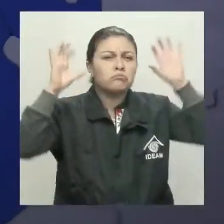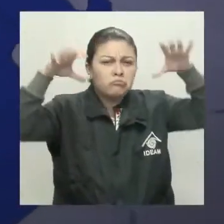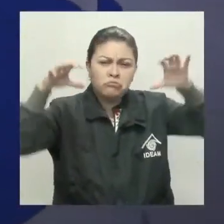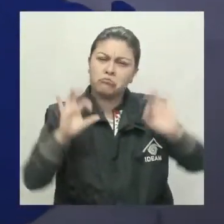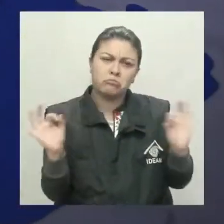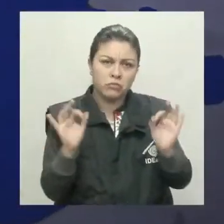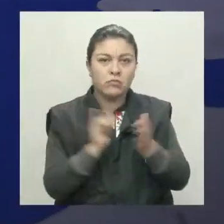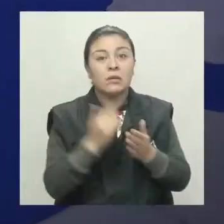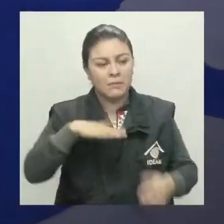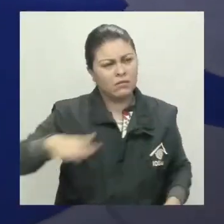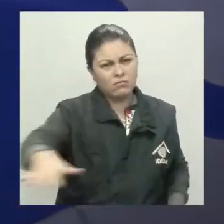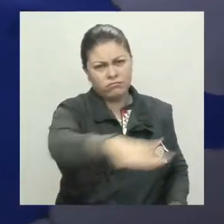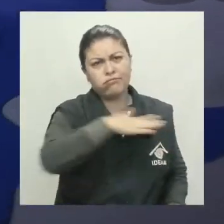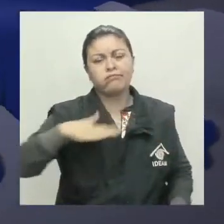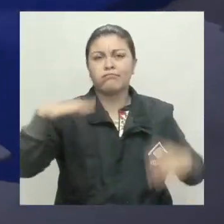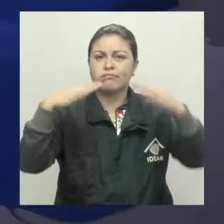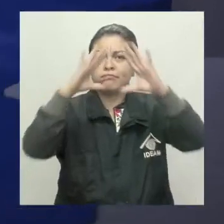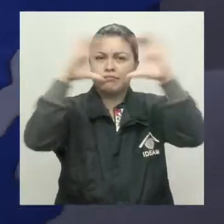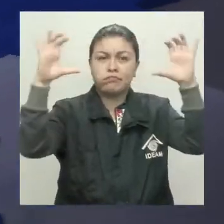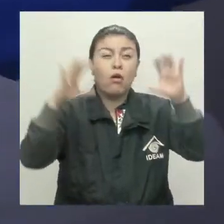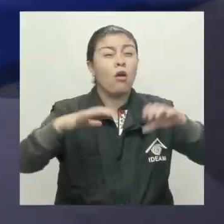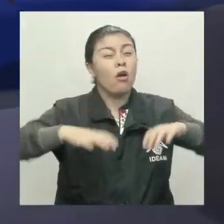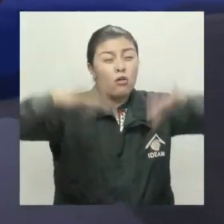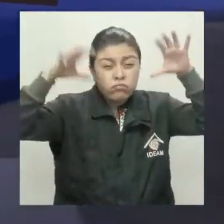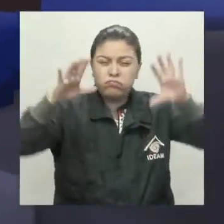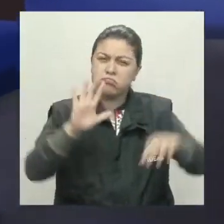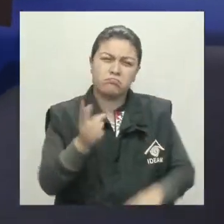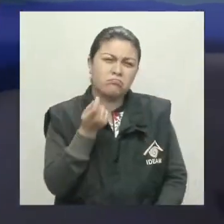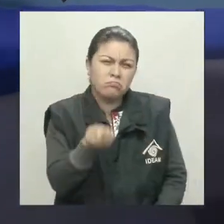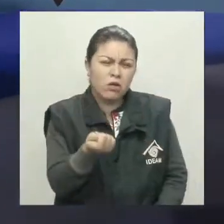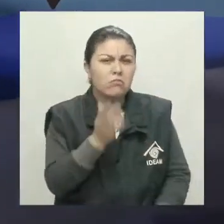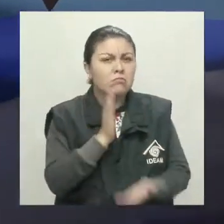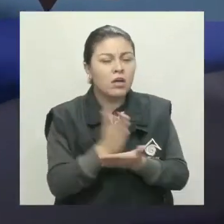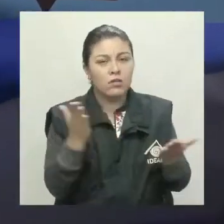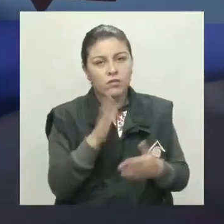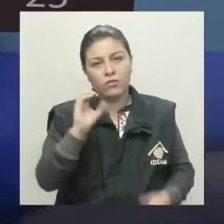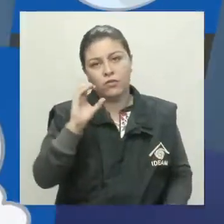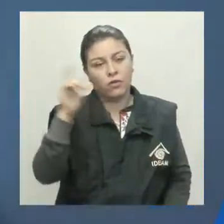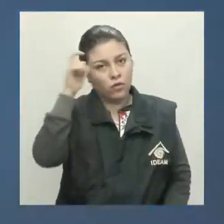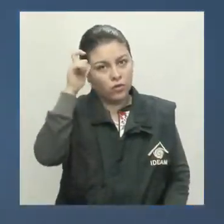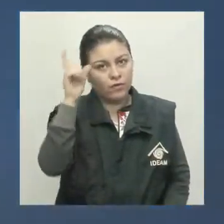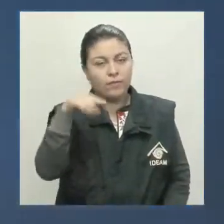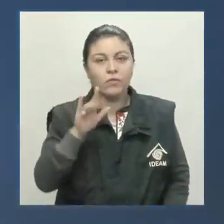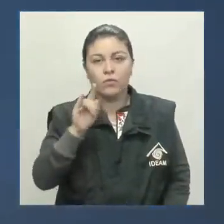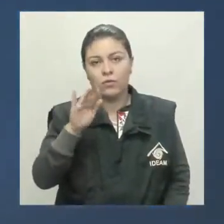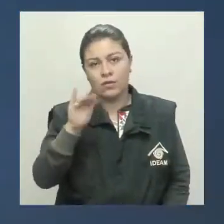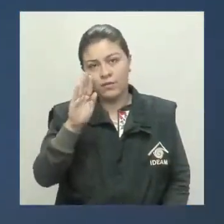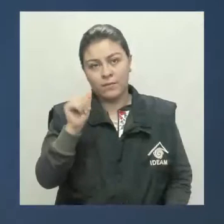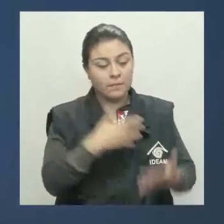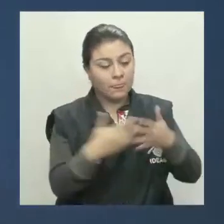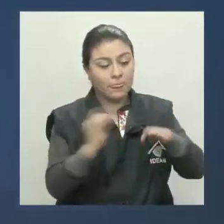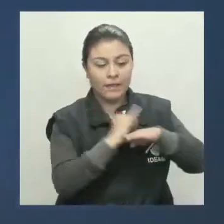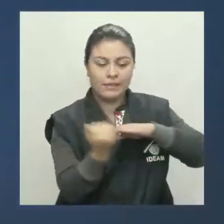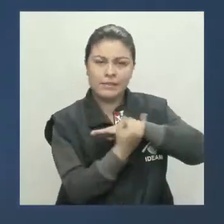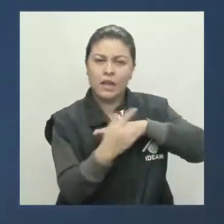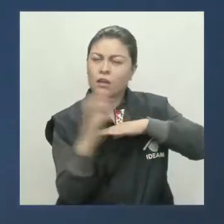parte de la región y baja probabilidad de lluvias en el sur de Córdoba y en el Golfo de Urabá. Hacia las islas, la noche se estima